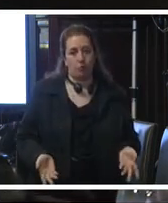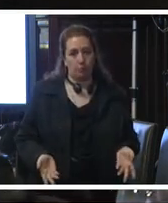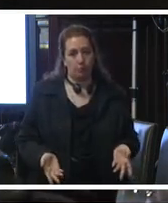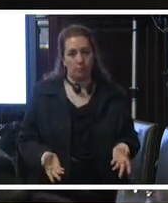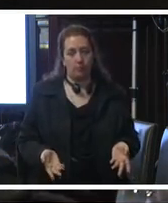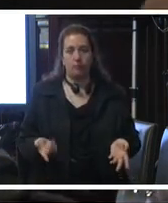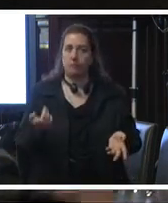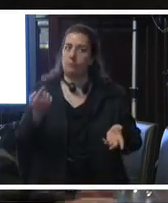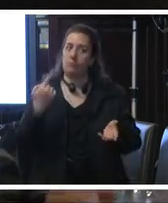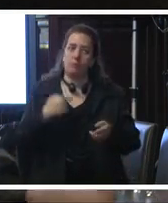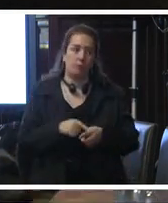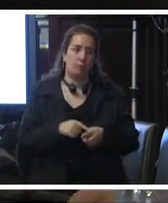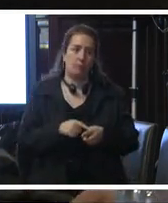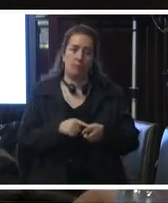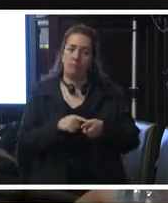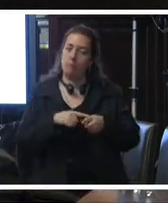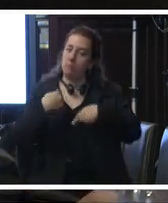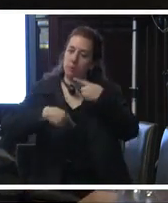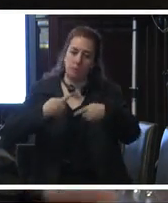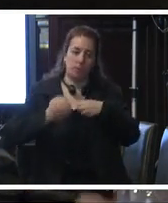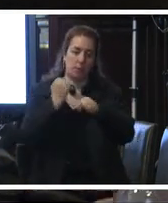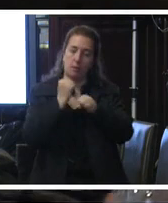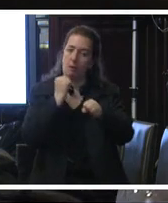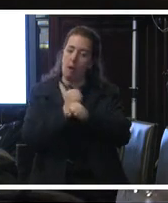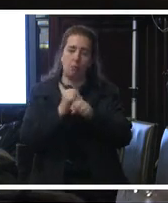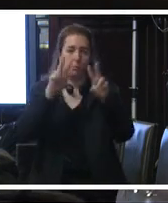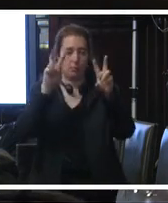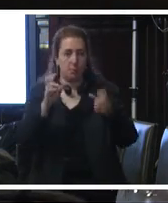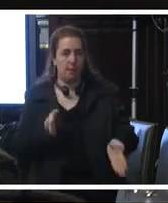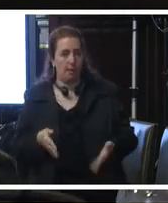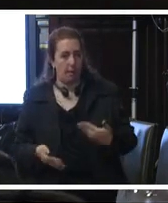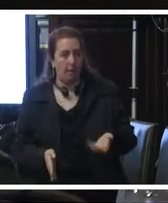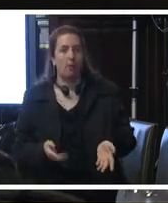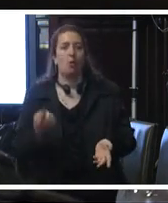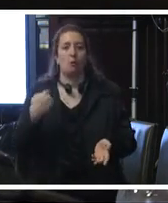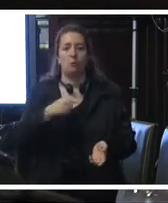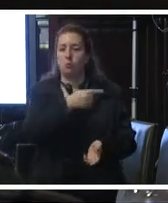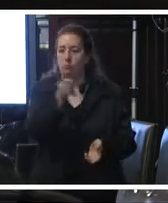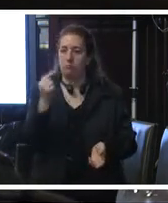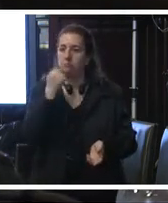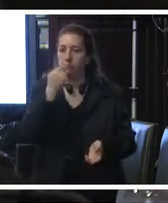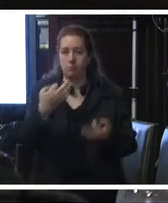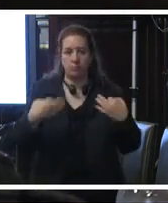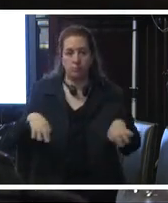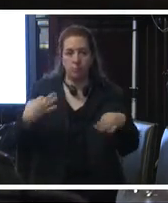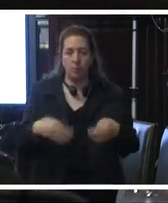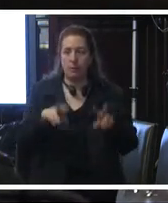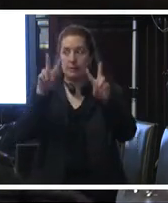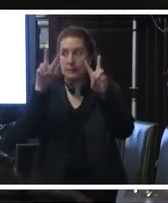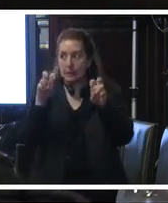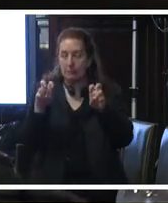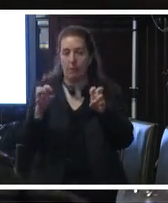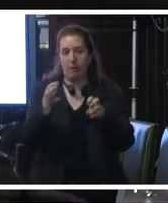un mandato que tiene una sede convencional, trabajar con perspectiva de género, y como bien ustedes señalaron, las temáticas que nos han